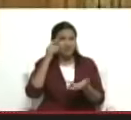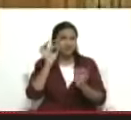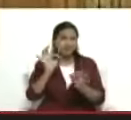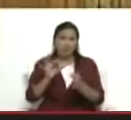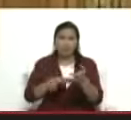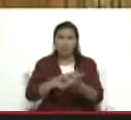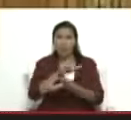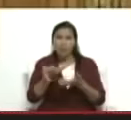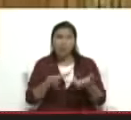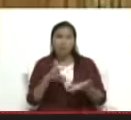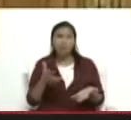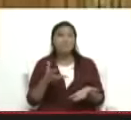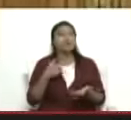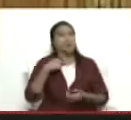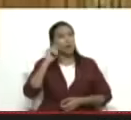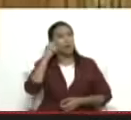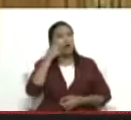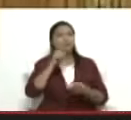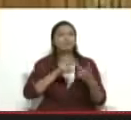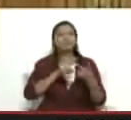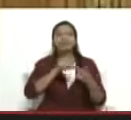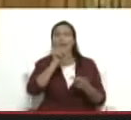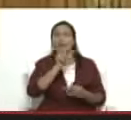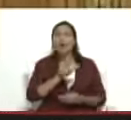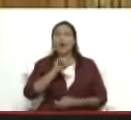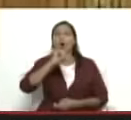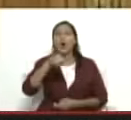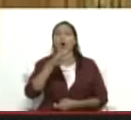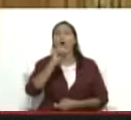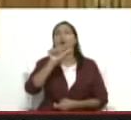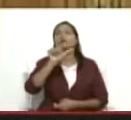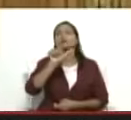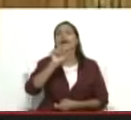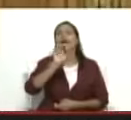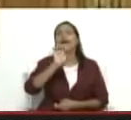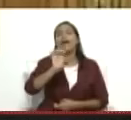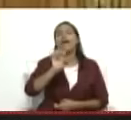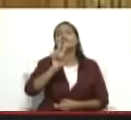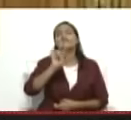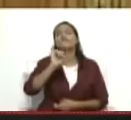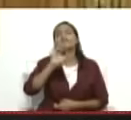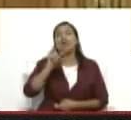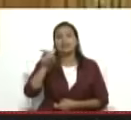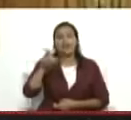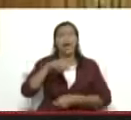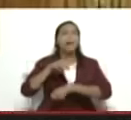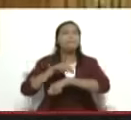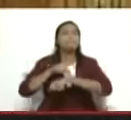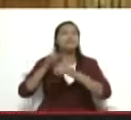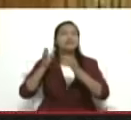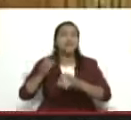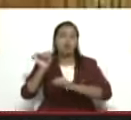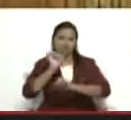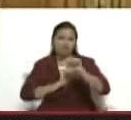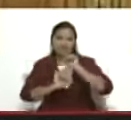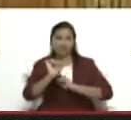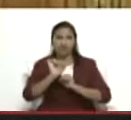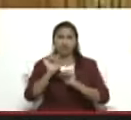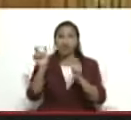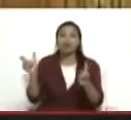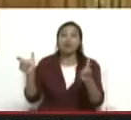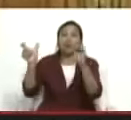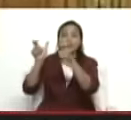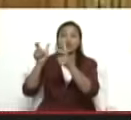Estaba José Vicente en el Ministerio de Defensa, reunido con el alto mando militar.